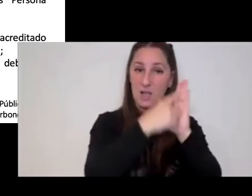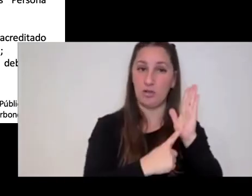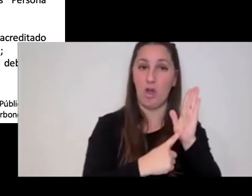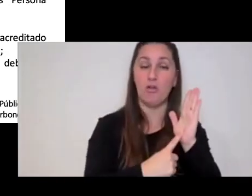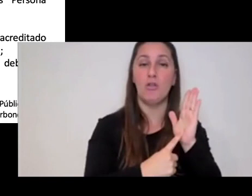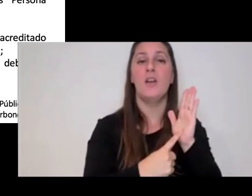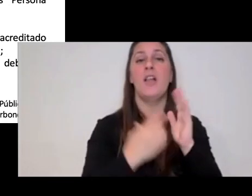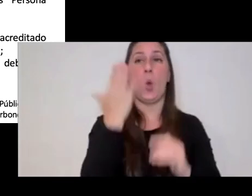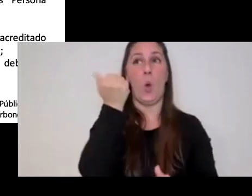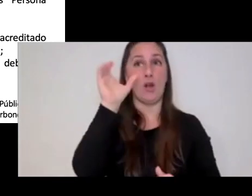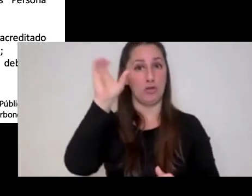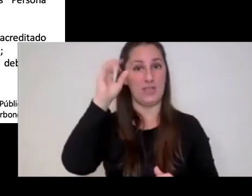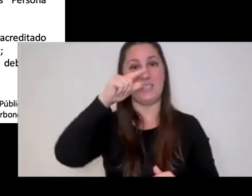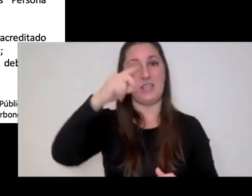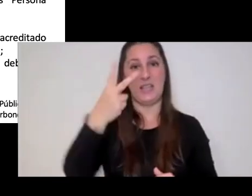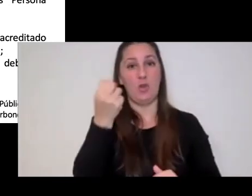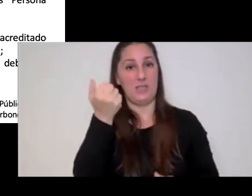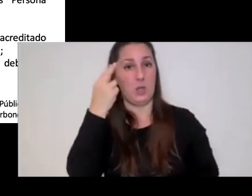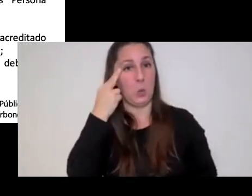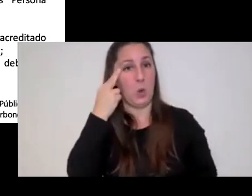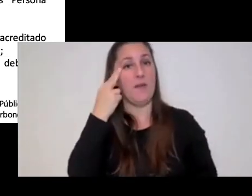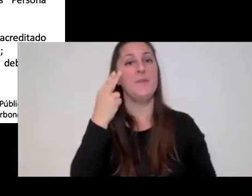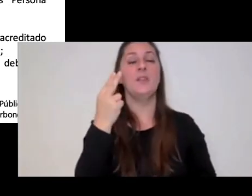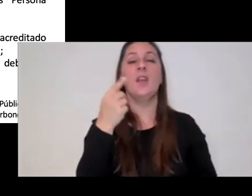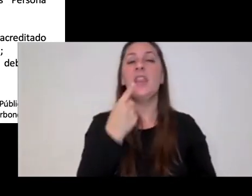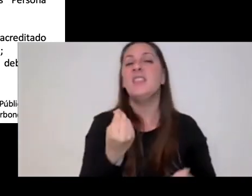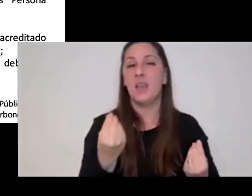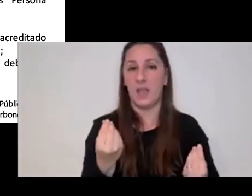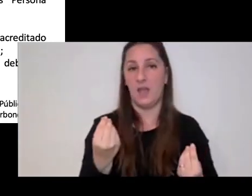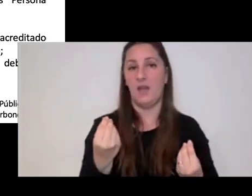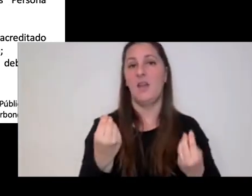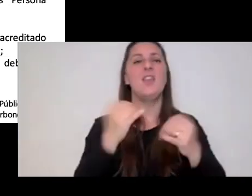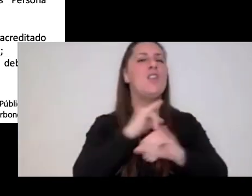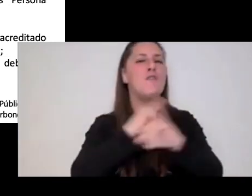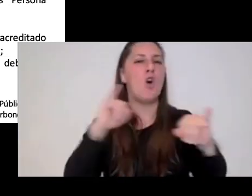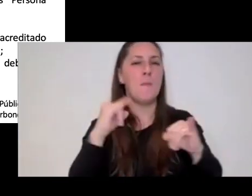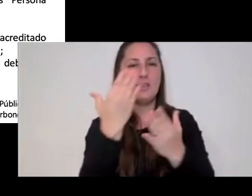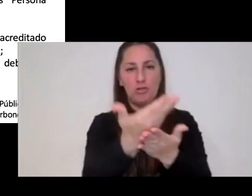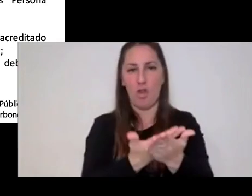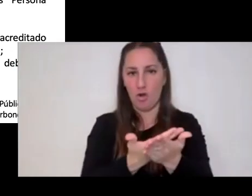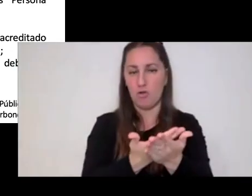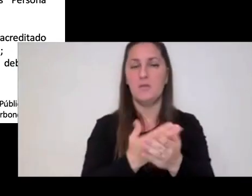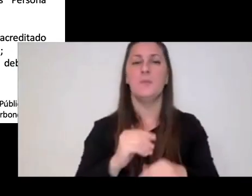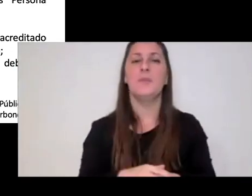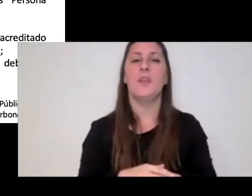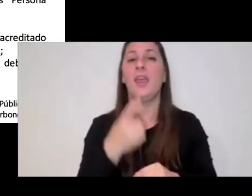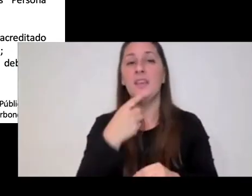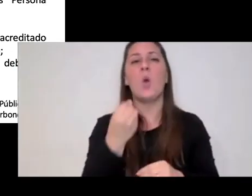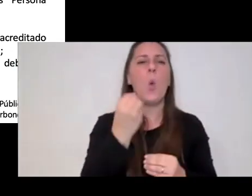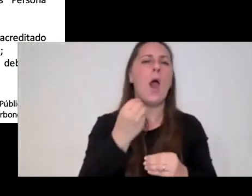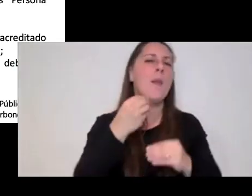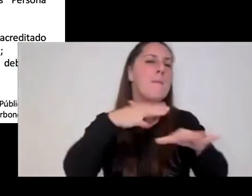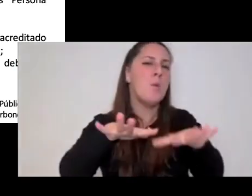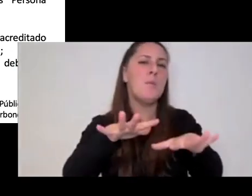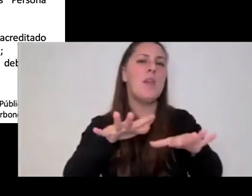la 7269, que básicamente es un régimen de información. Un régimen de información que nos va a decir cuáles son los movimientos de débitos y